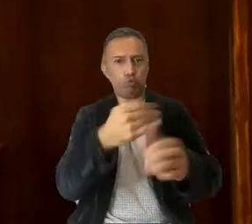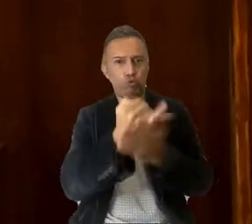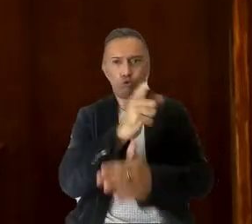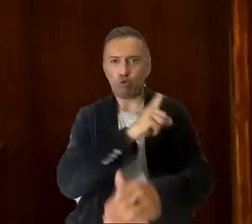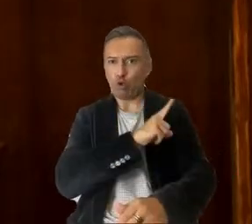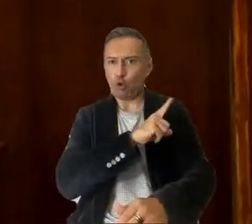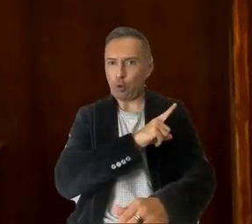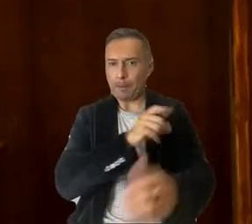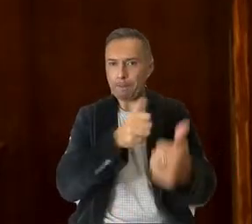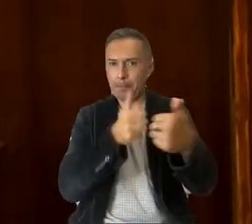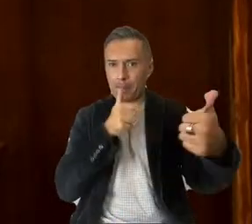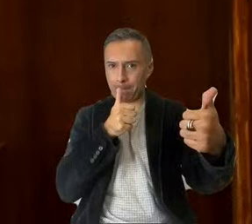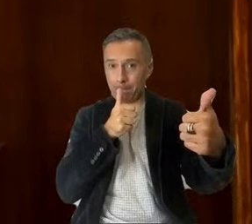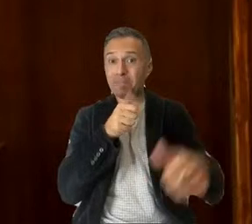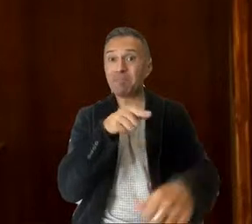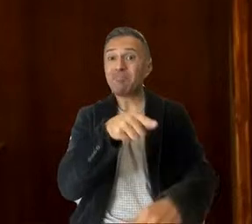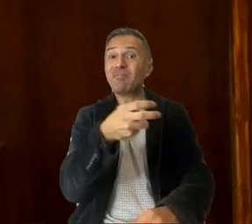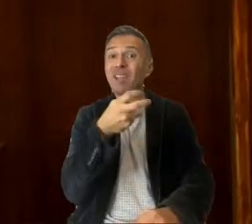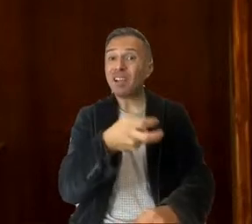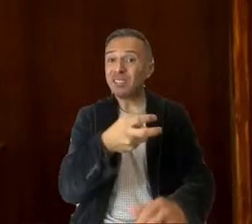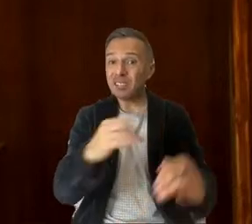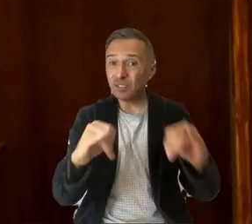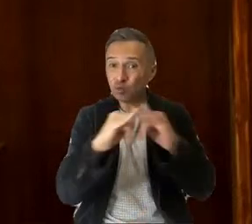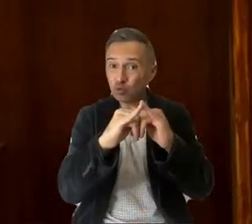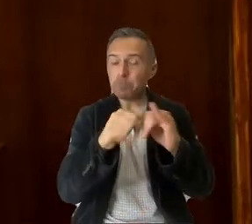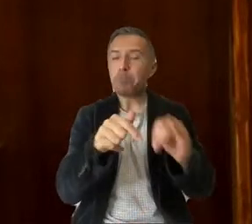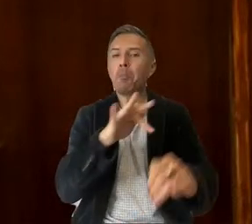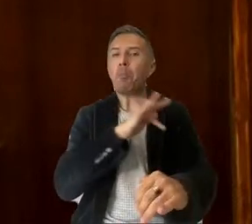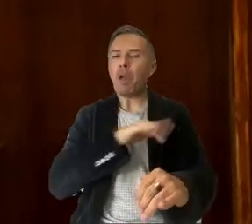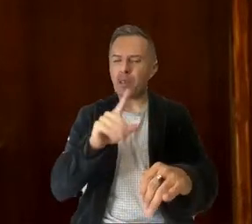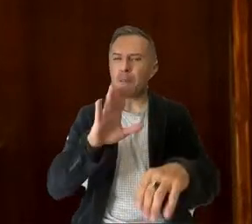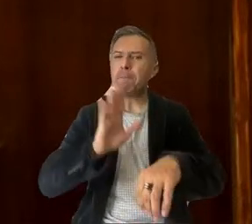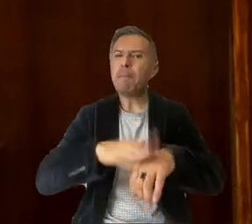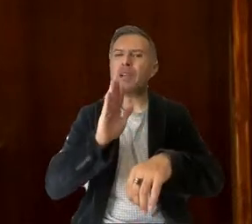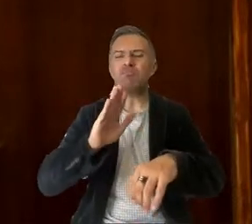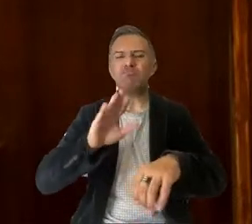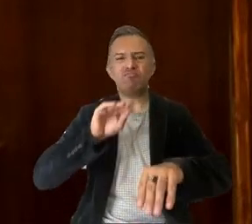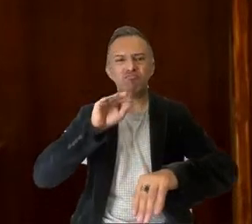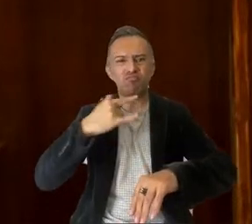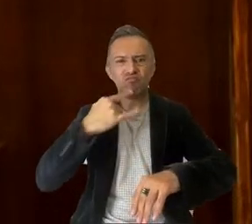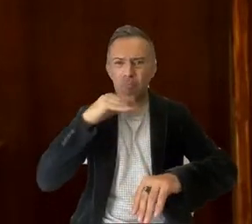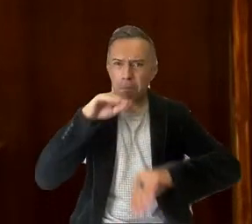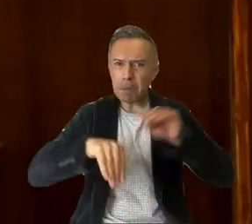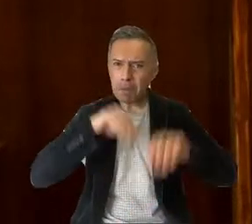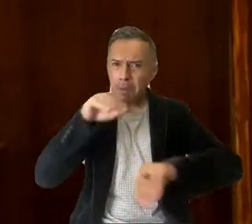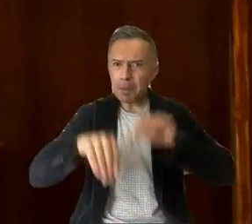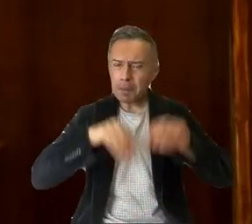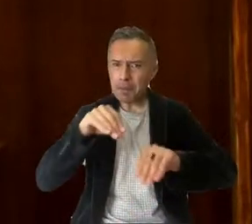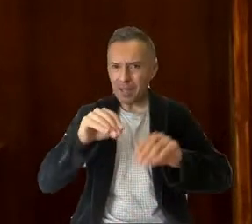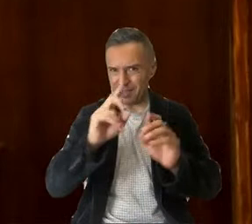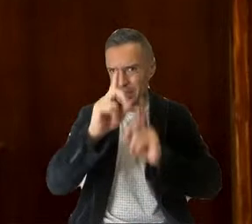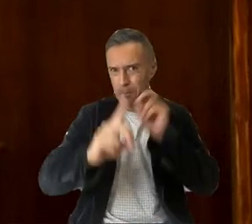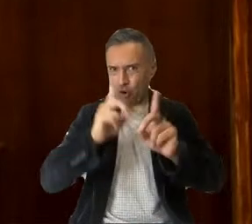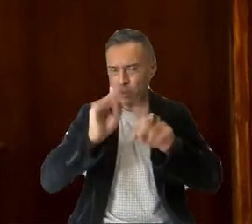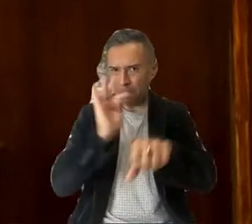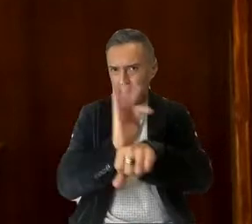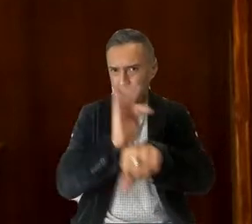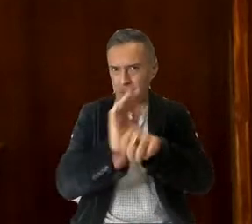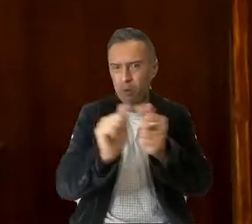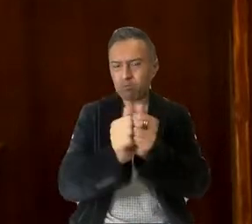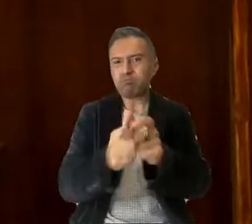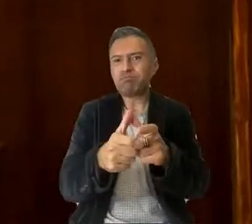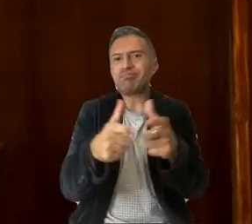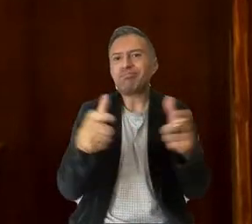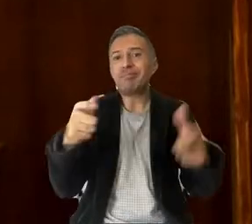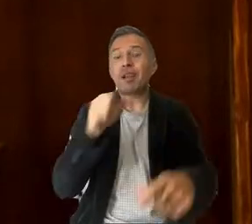modificación es que esta dependencia podrá tener un mayor rango de acción y ejercicio en lo que su materia refiere. Asimismo,